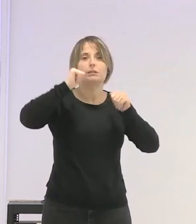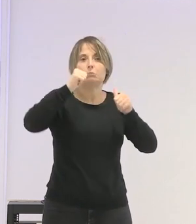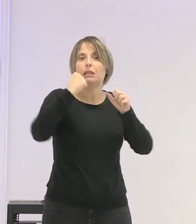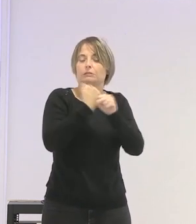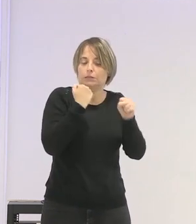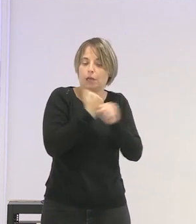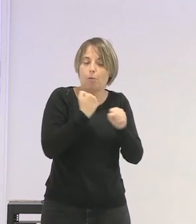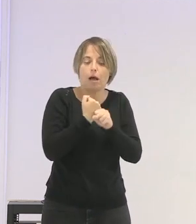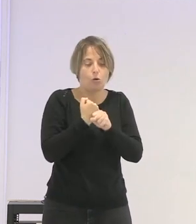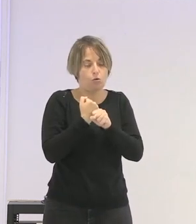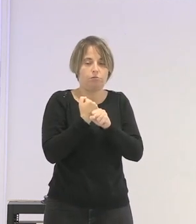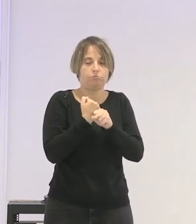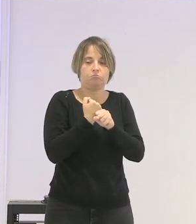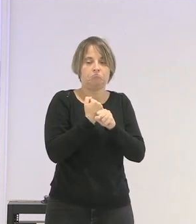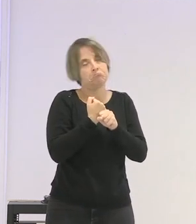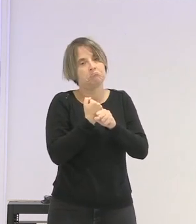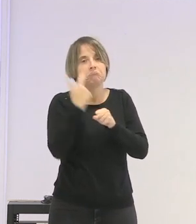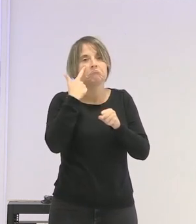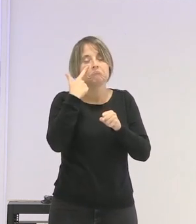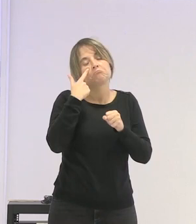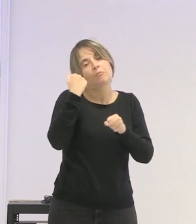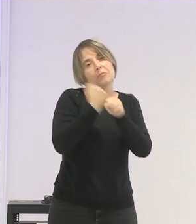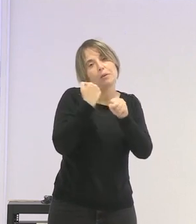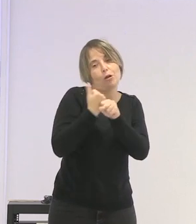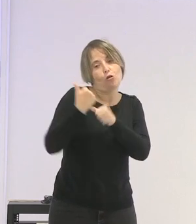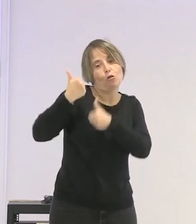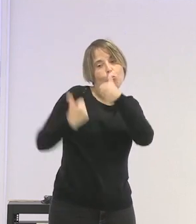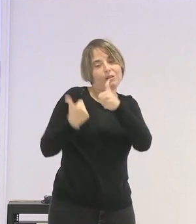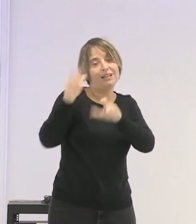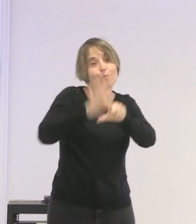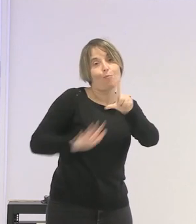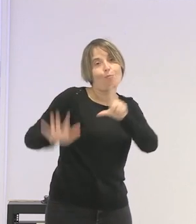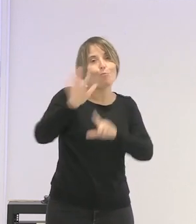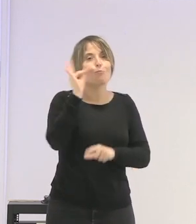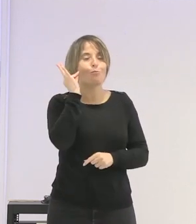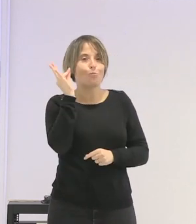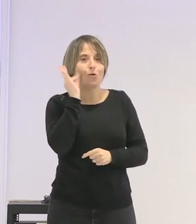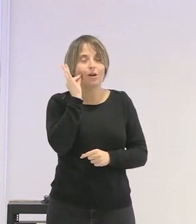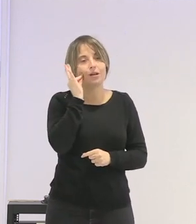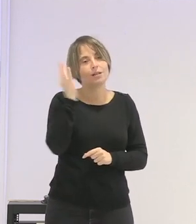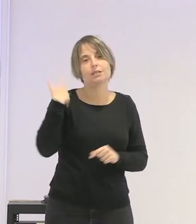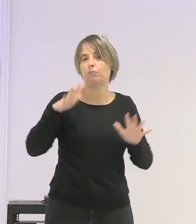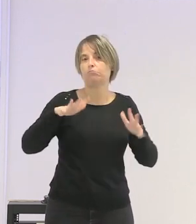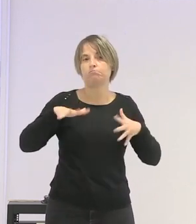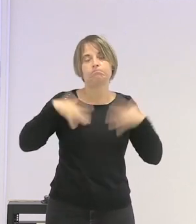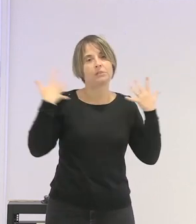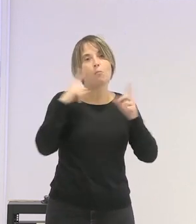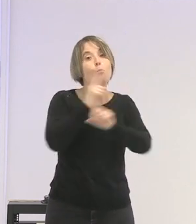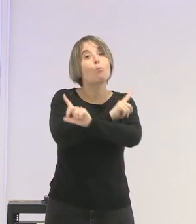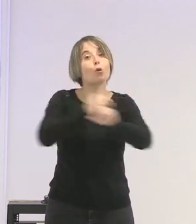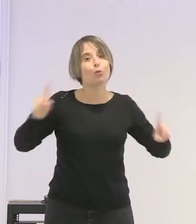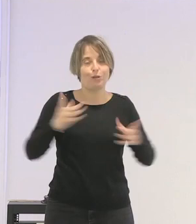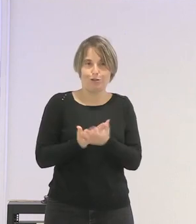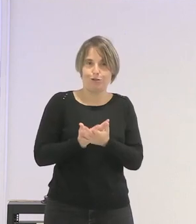en trabajos que compiten, o que se considera que compiten con las mujeres nacionales, de repente el velo hay que prohibirlo, ¿no? Es